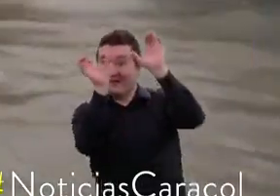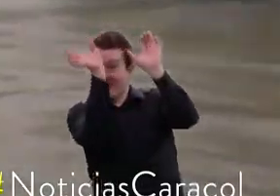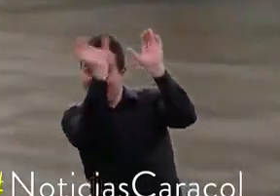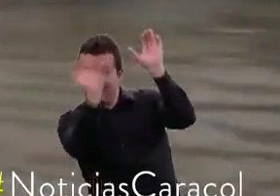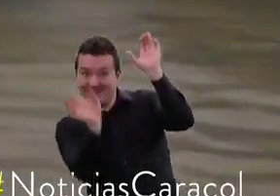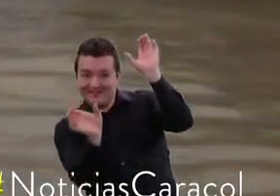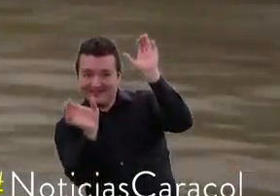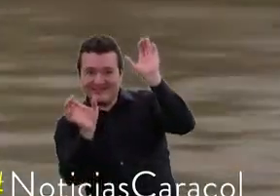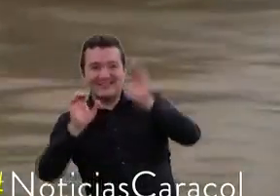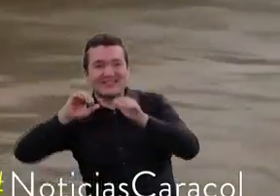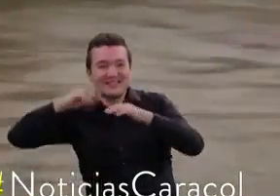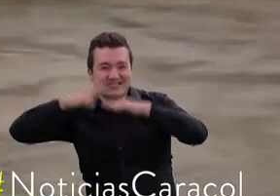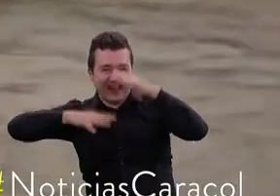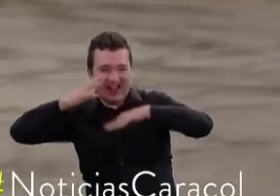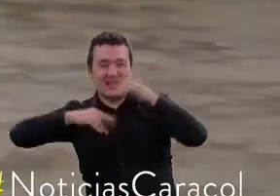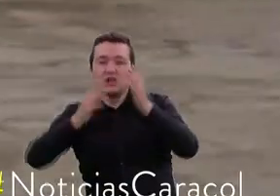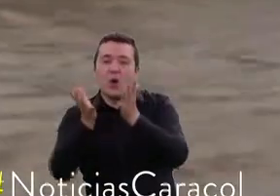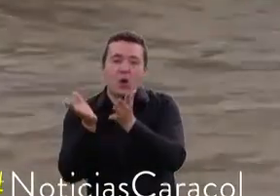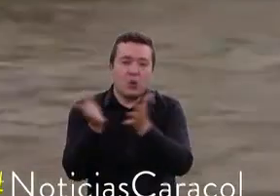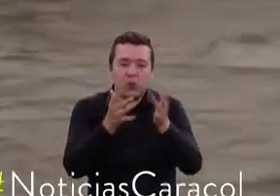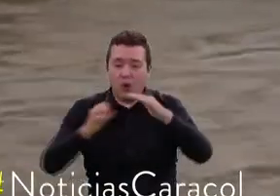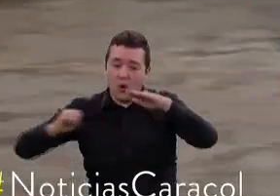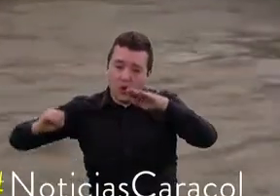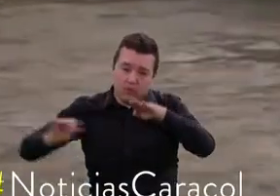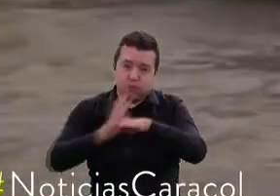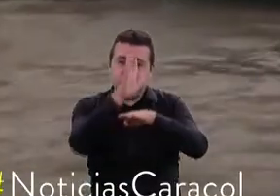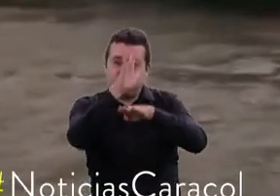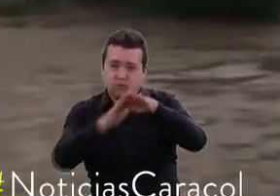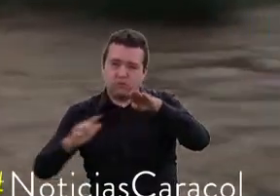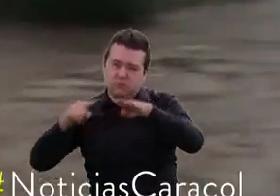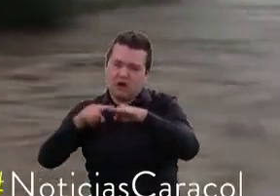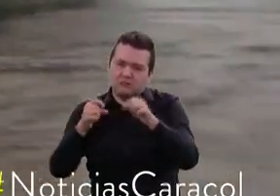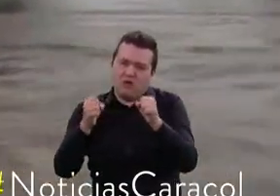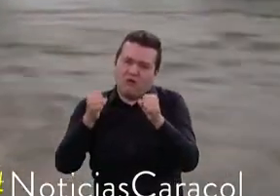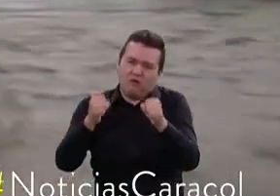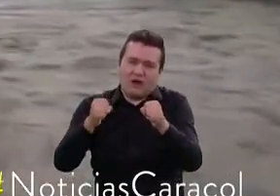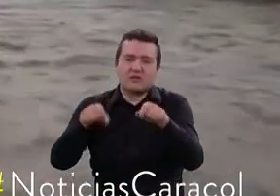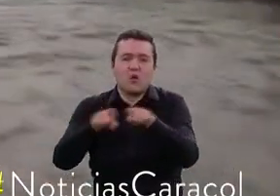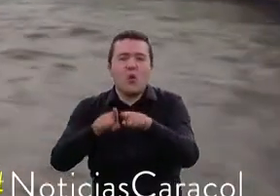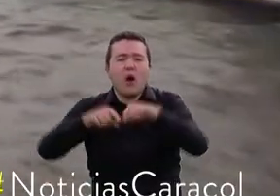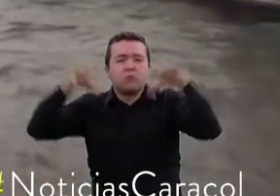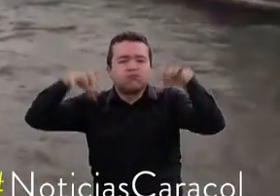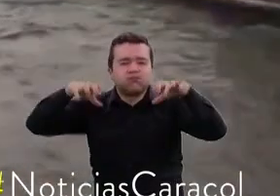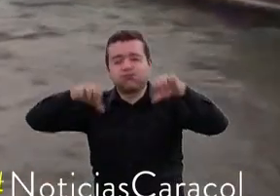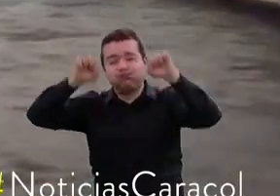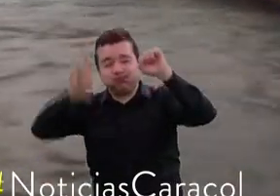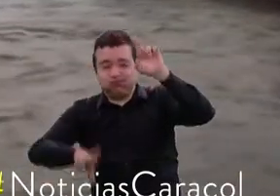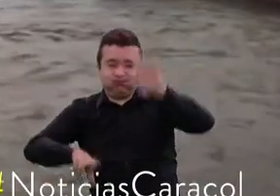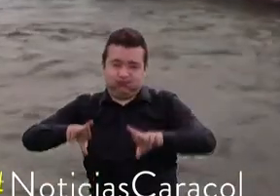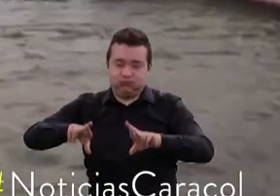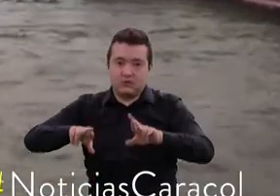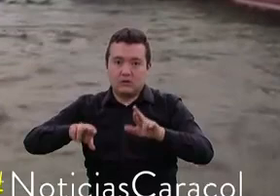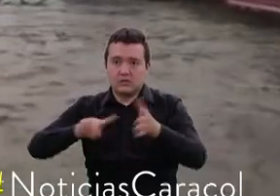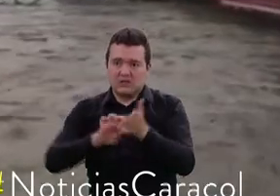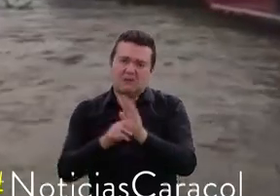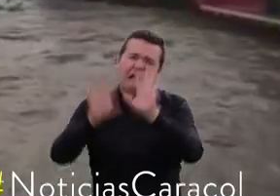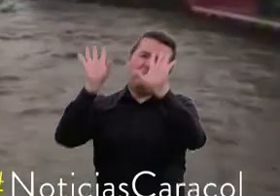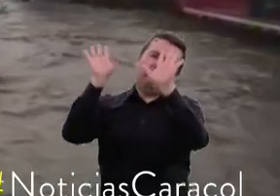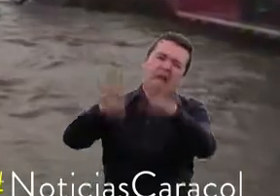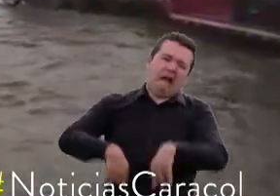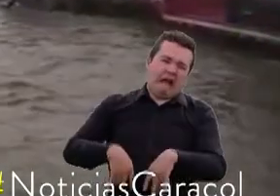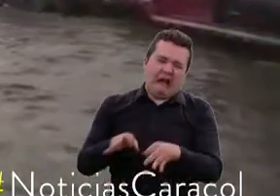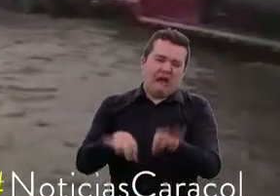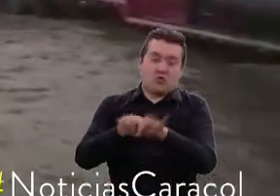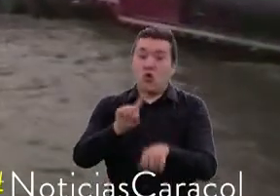vientos, marejada y demás, los vientos serían con fuerza de tormenta tropical. Eso no quiere decir que sea menos importante. Lo